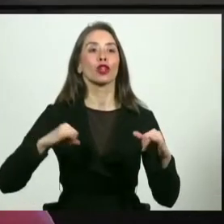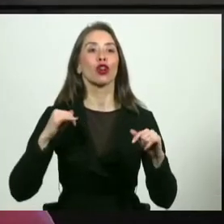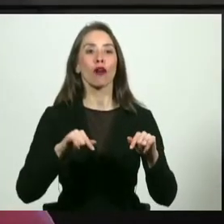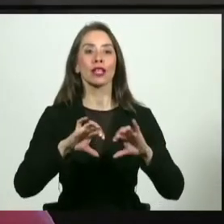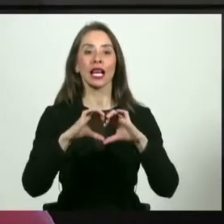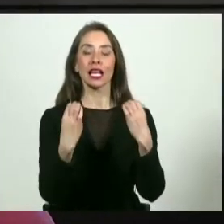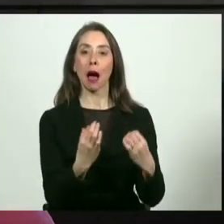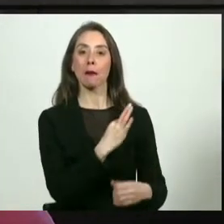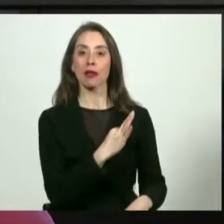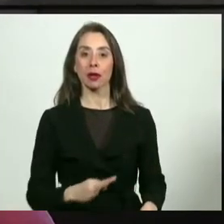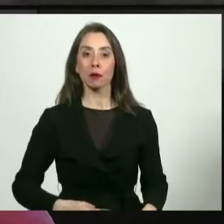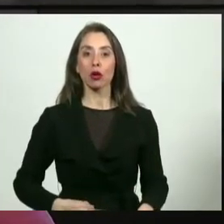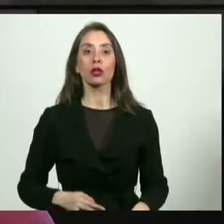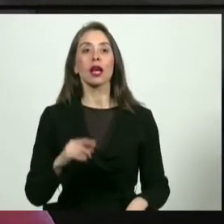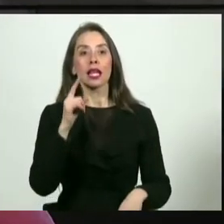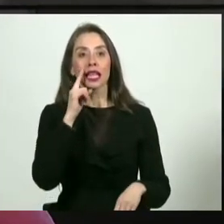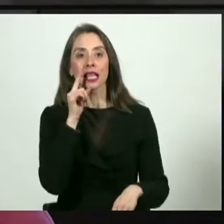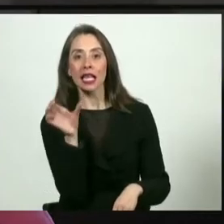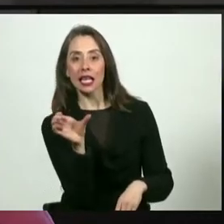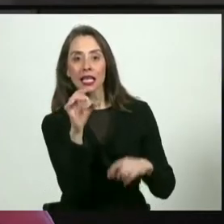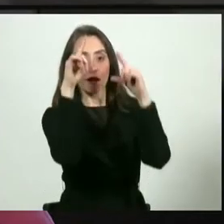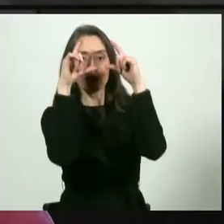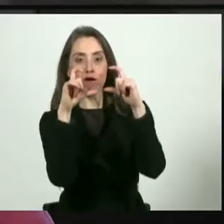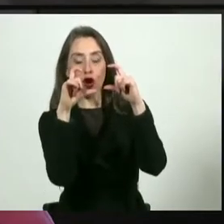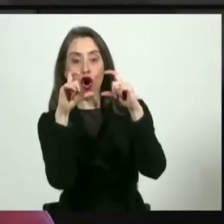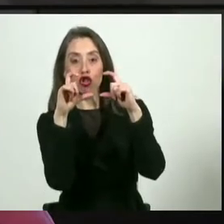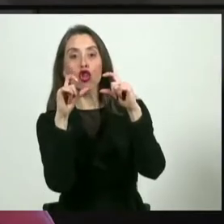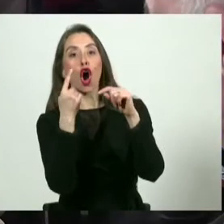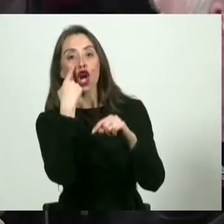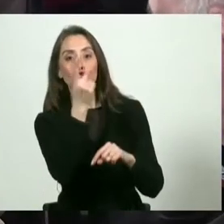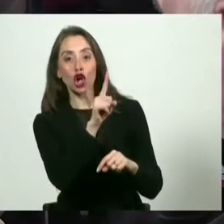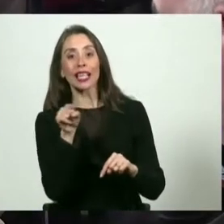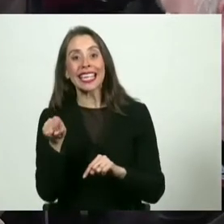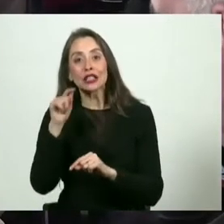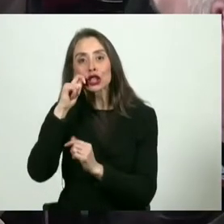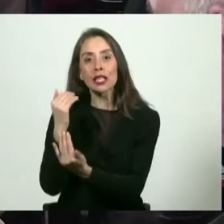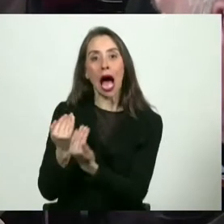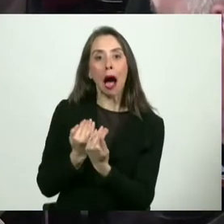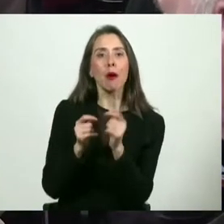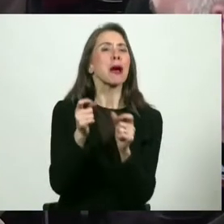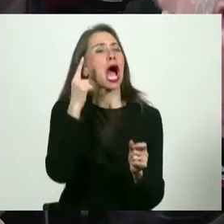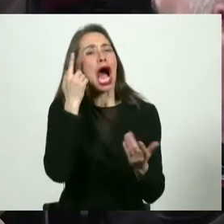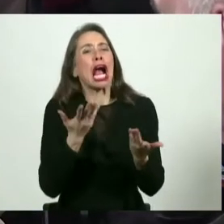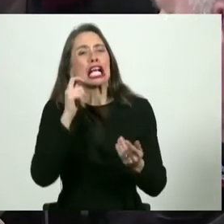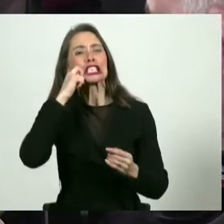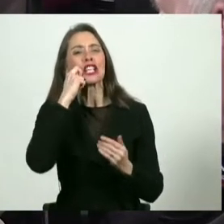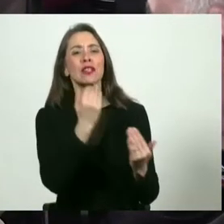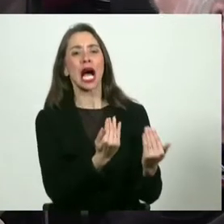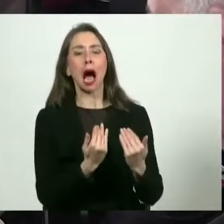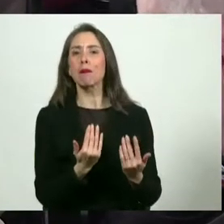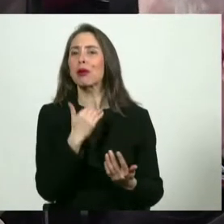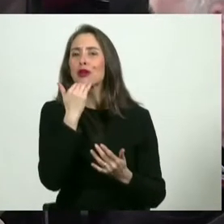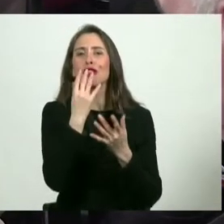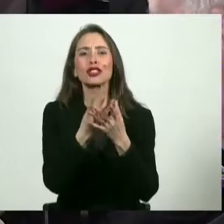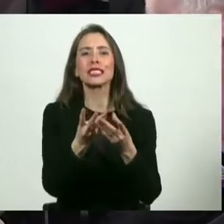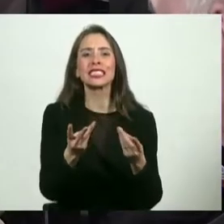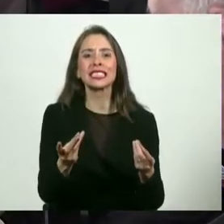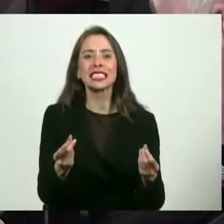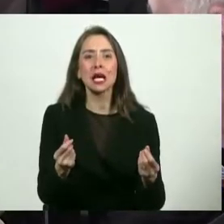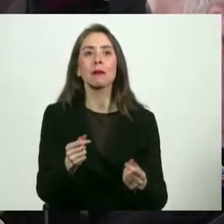en la Cámara de Diputados. Tiene foto para identificar, no conociendo a los... Esos son apoyos que la gente de repente se pregunta, y que eso son cosas tan simples como